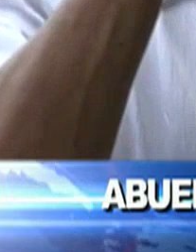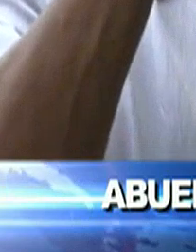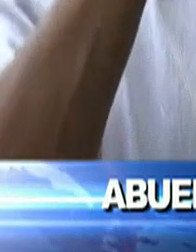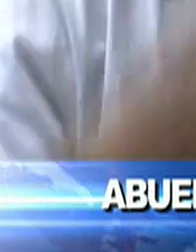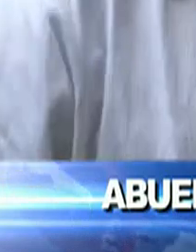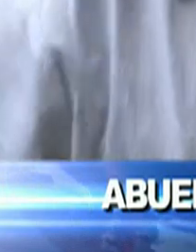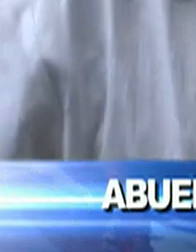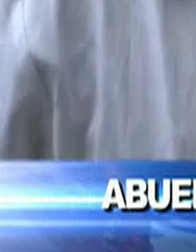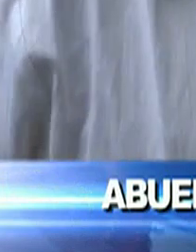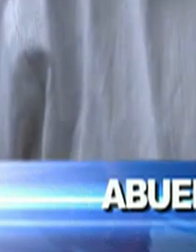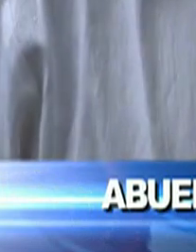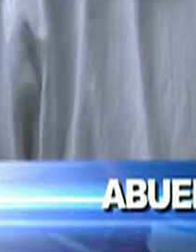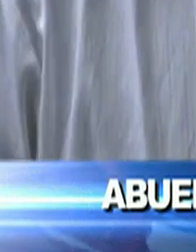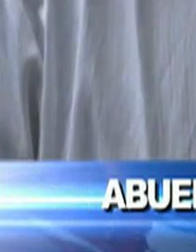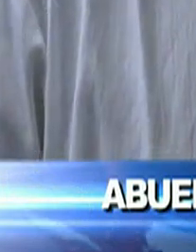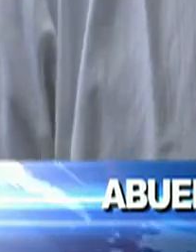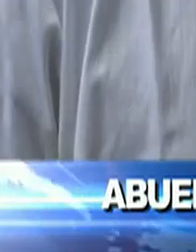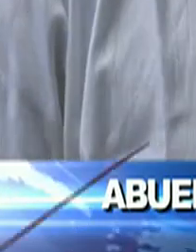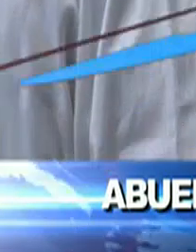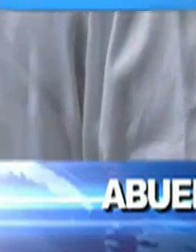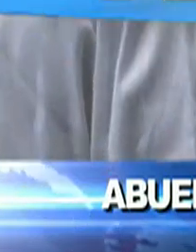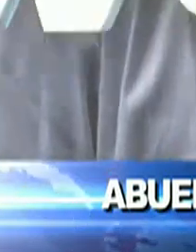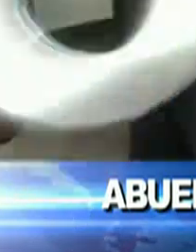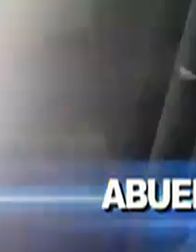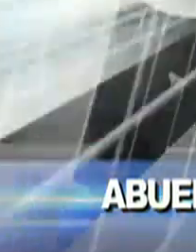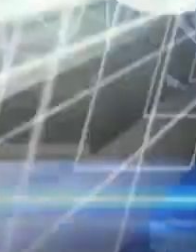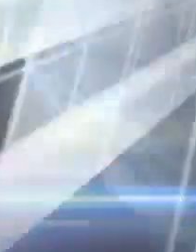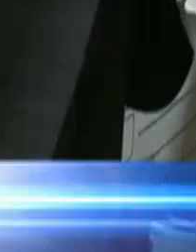logró sobrevivir.